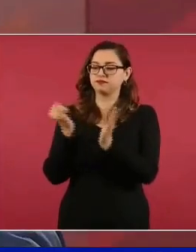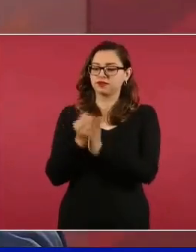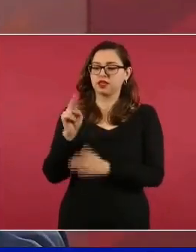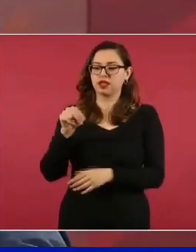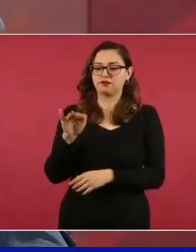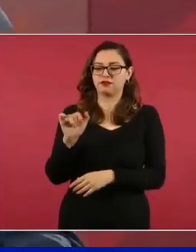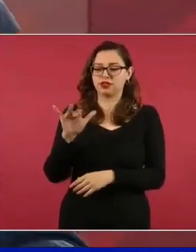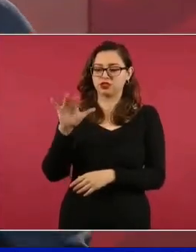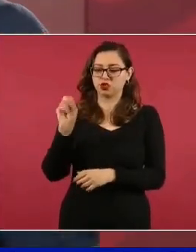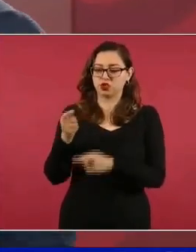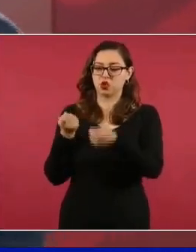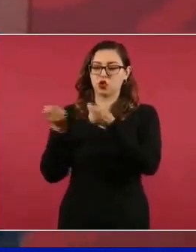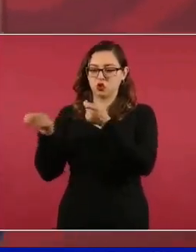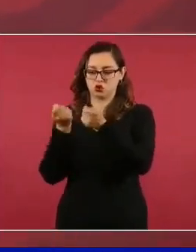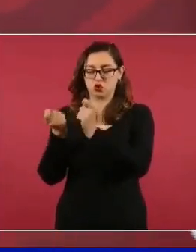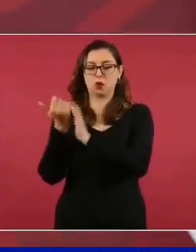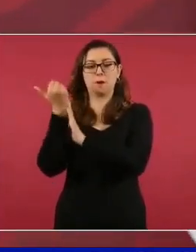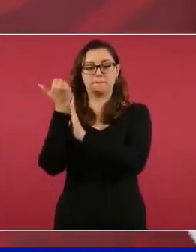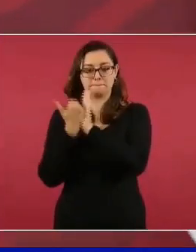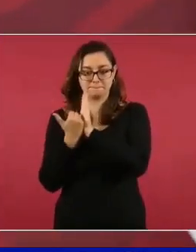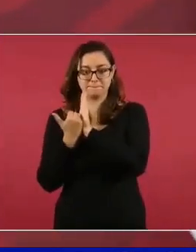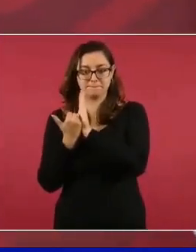nos ayudó mucho. Vean